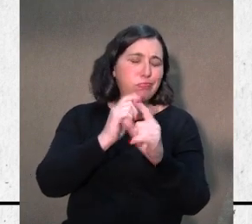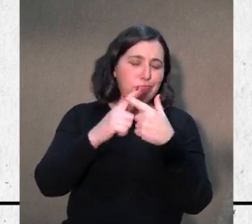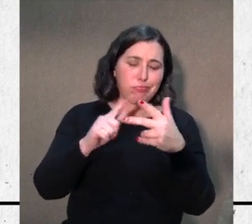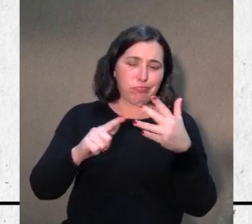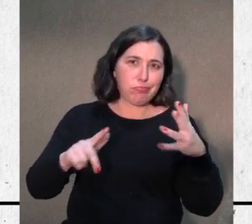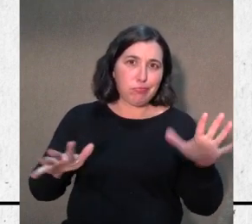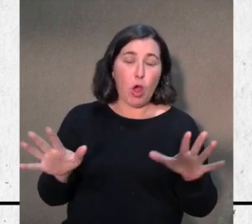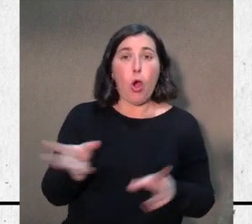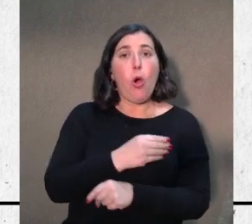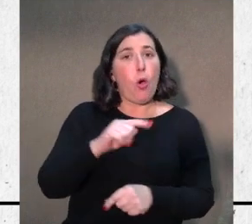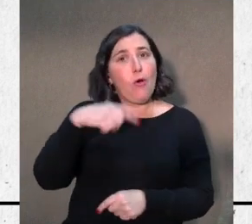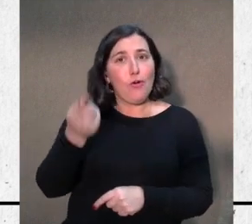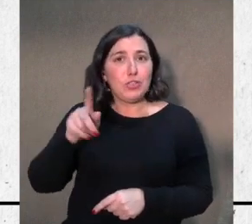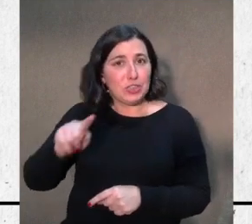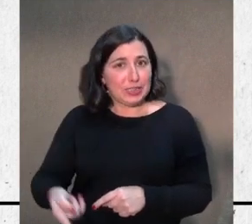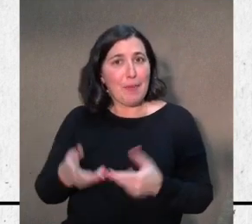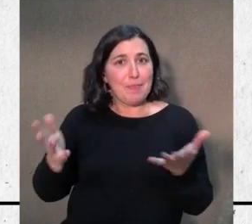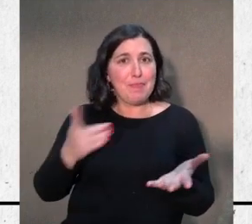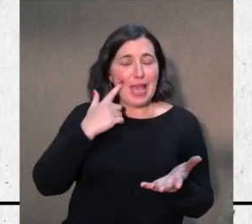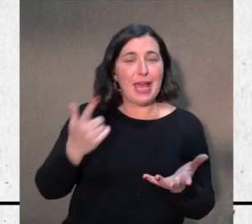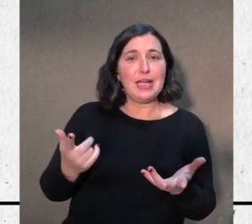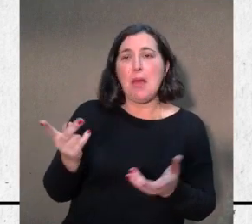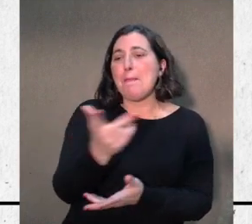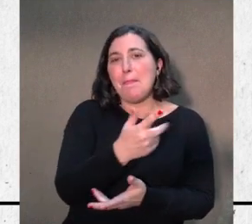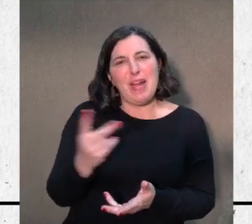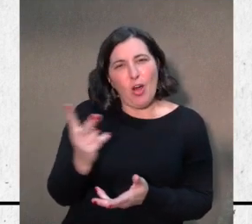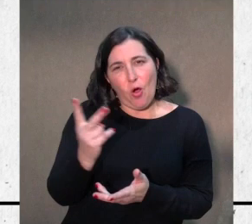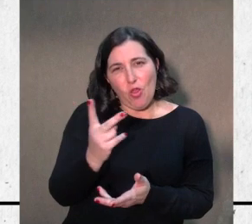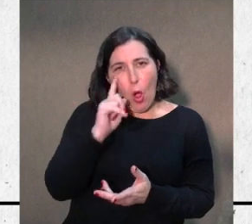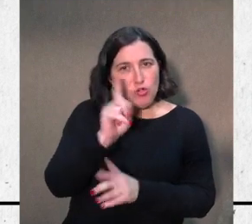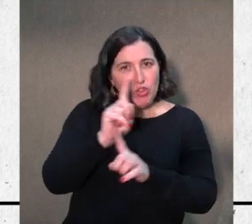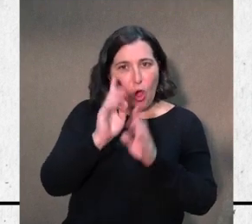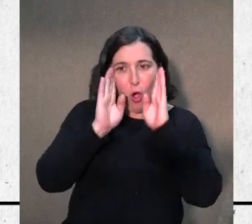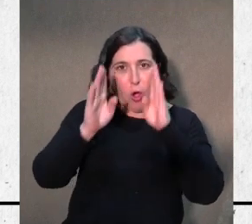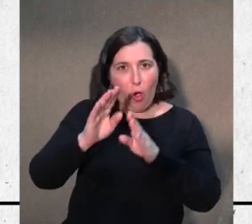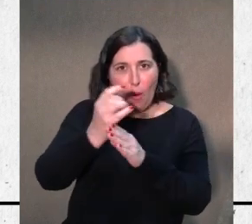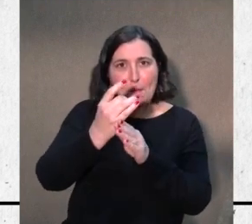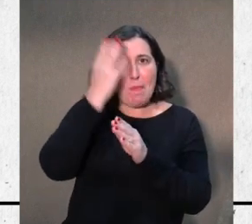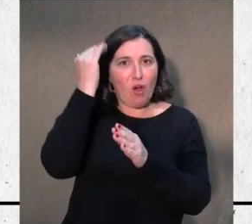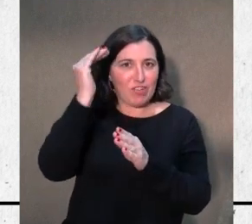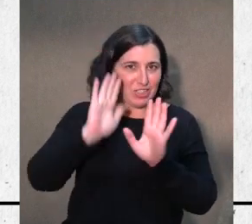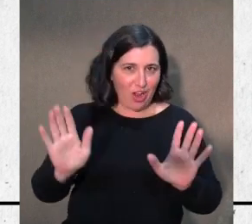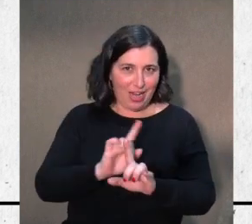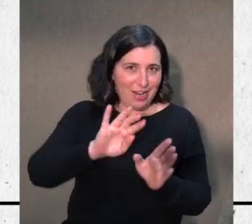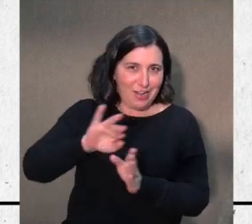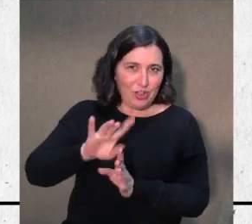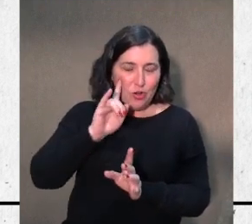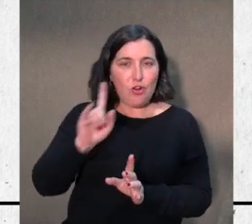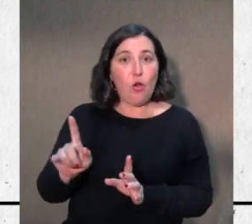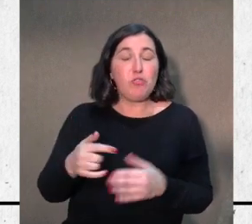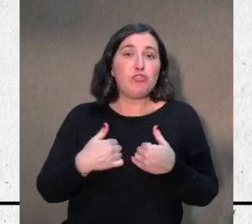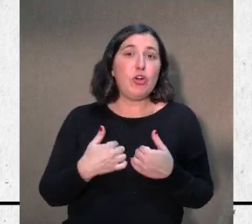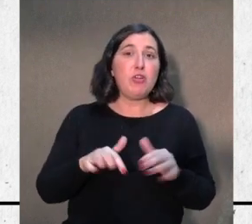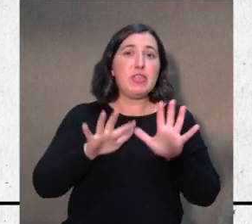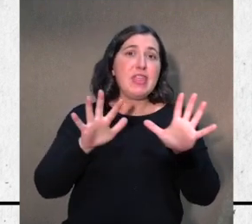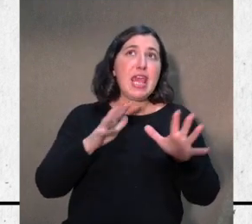dedicaron profesionalmente. Bueno, ahí, cuando tenía yo 10 años, dije: papá, enséñame a tocar el violín. Si todo el mundo toca el